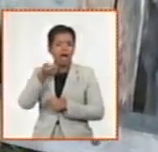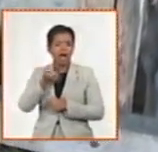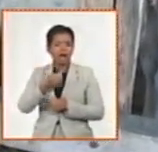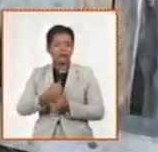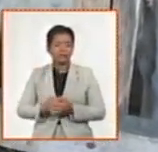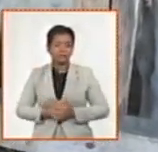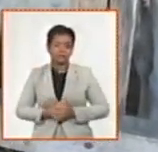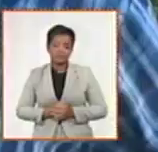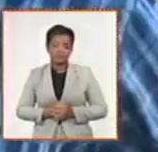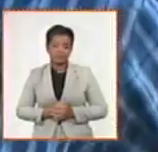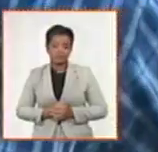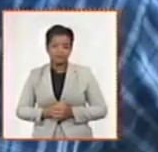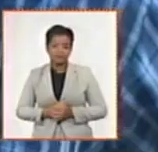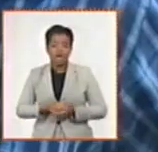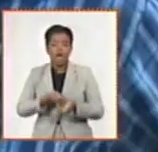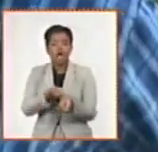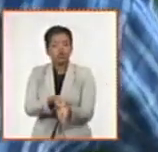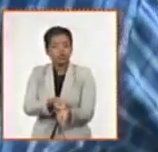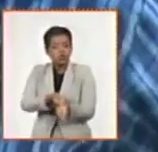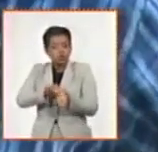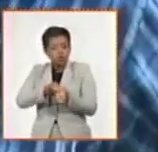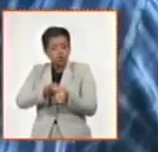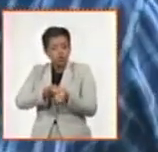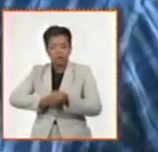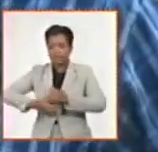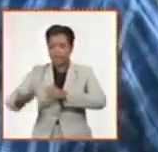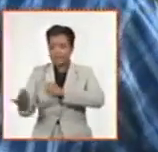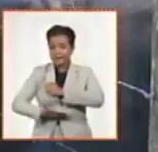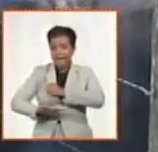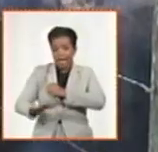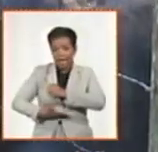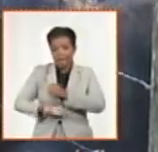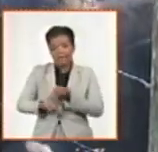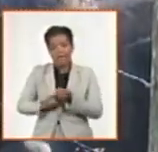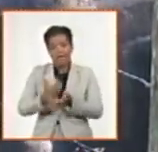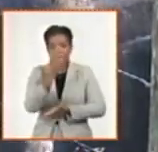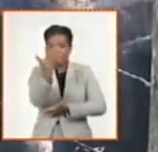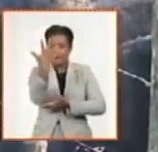quingrá, caña, titonia, morela